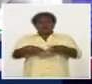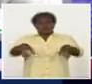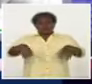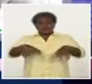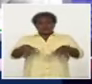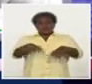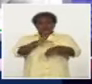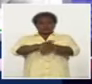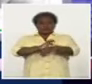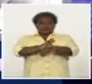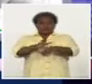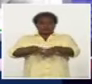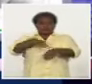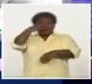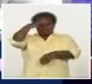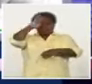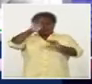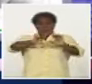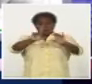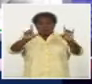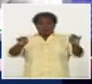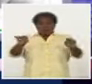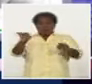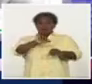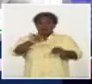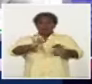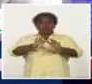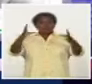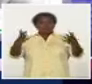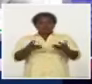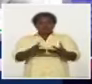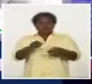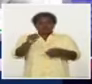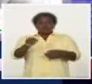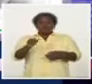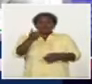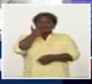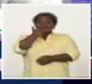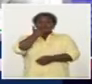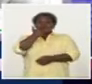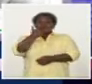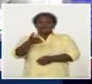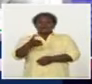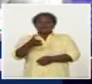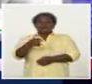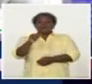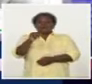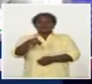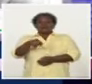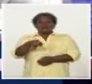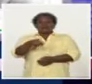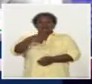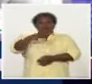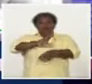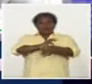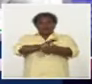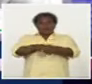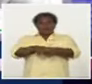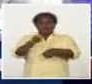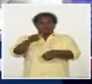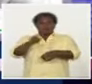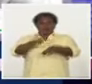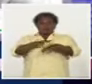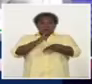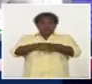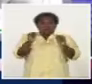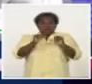epidemiológica en nuestro país y también en el mundo debido al impacto de la COVID-19. Por el aire acondicionado se me empañan un poco los espejuelos, pero bueno, en